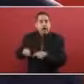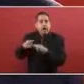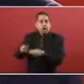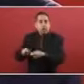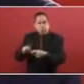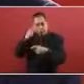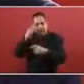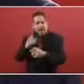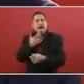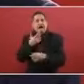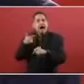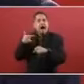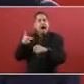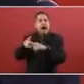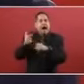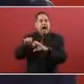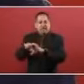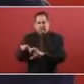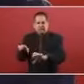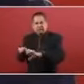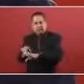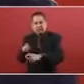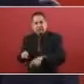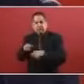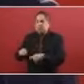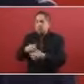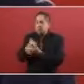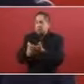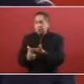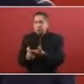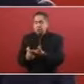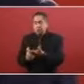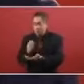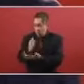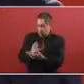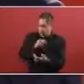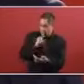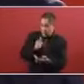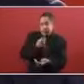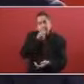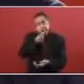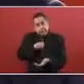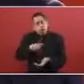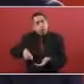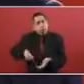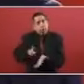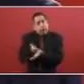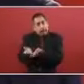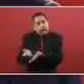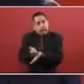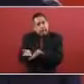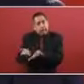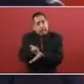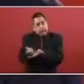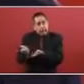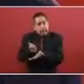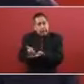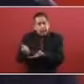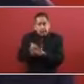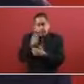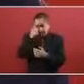ayer y que, como están parados, hay que estarles pagando a